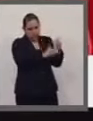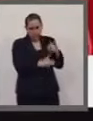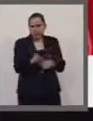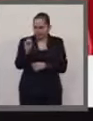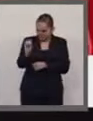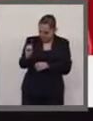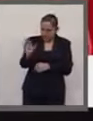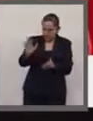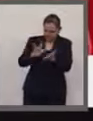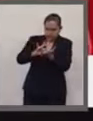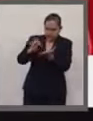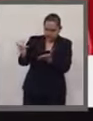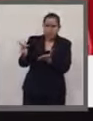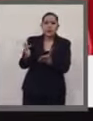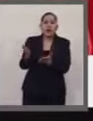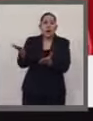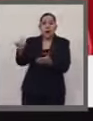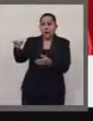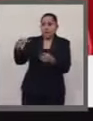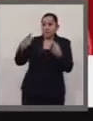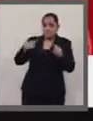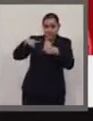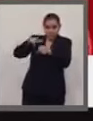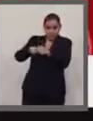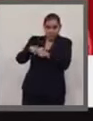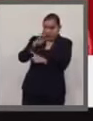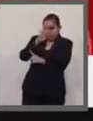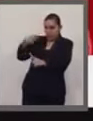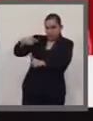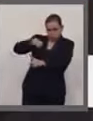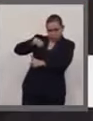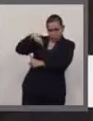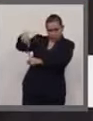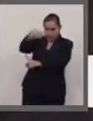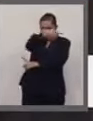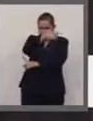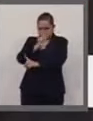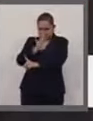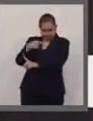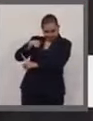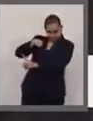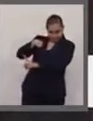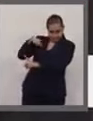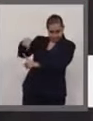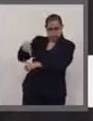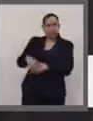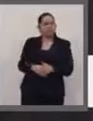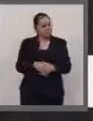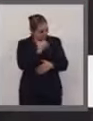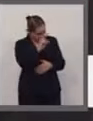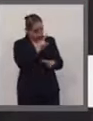favor que la alusión personal sea de mi persona hacia usted. Sí, claro. Adelante. Termino